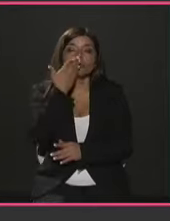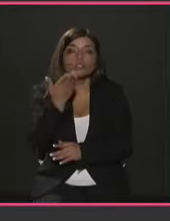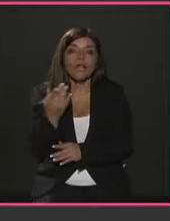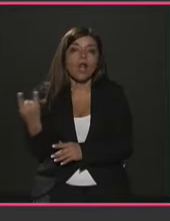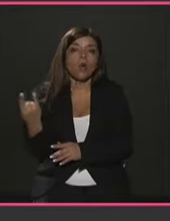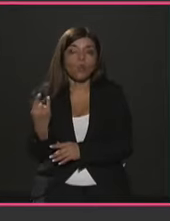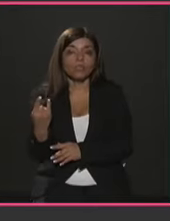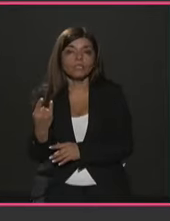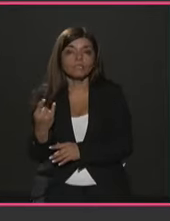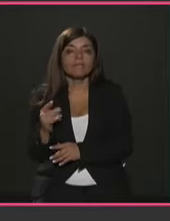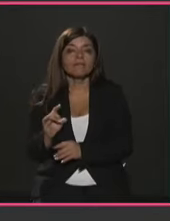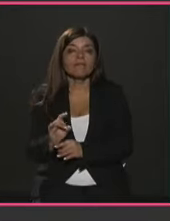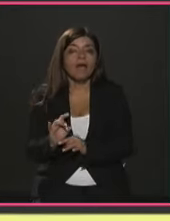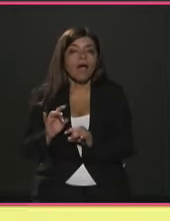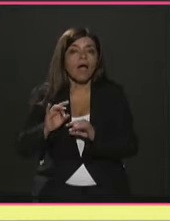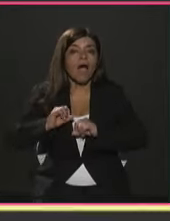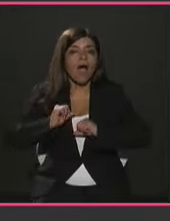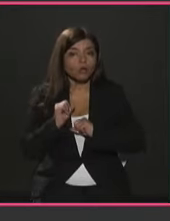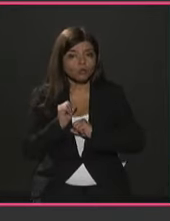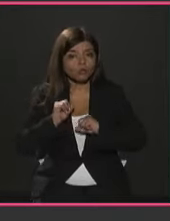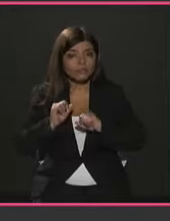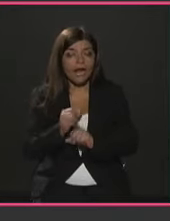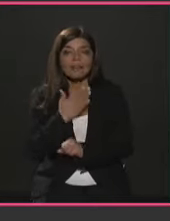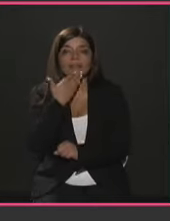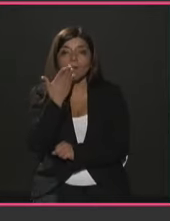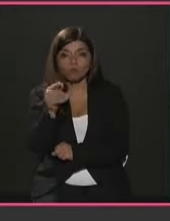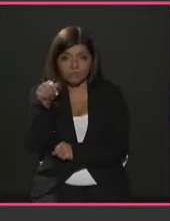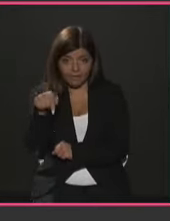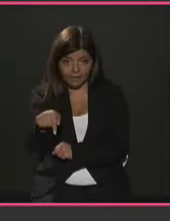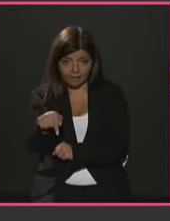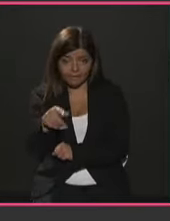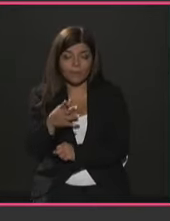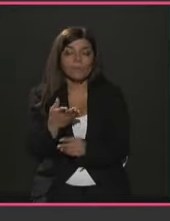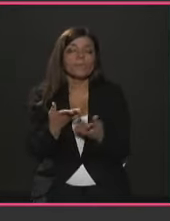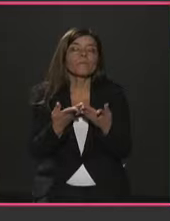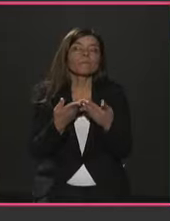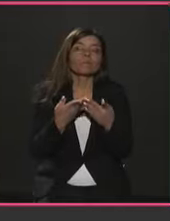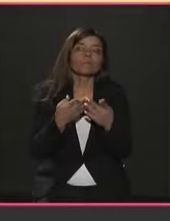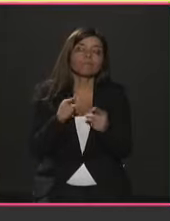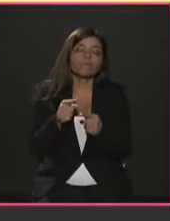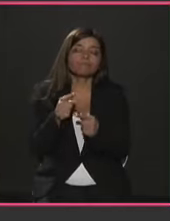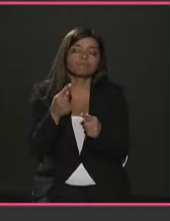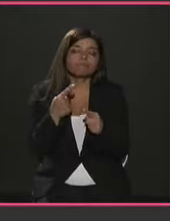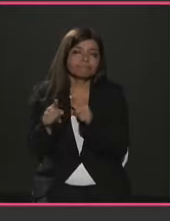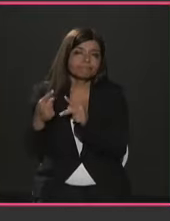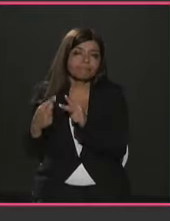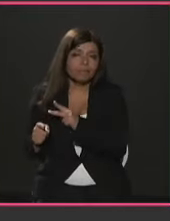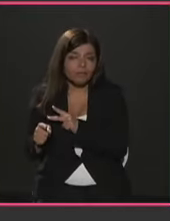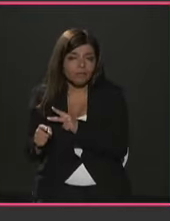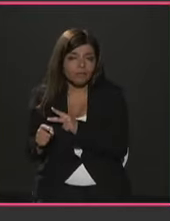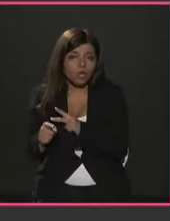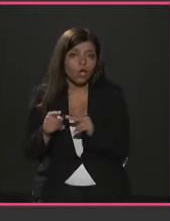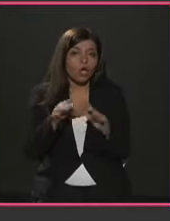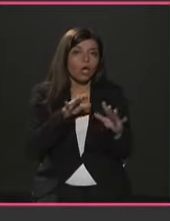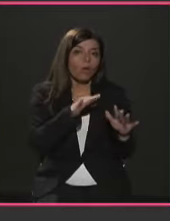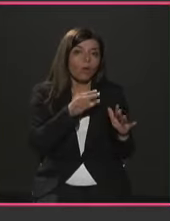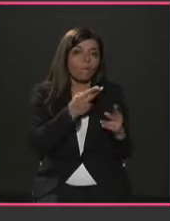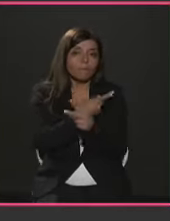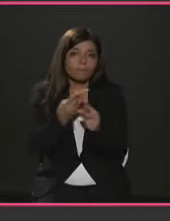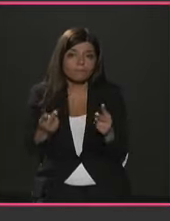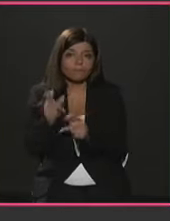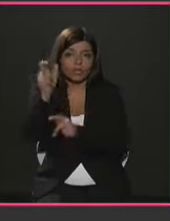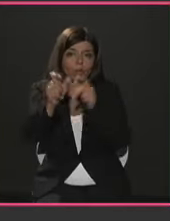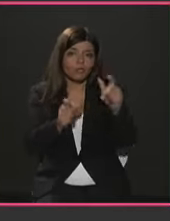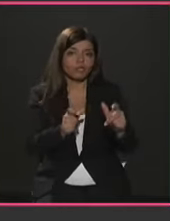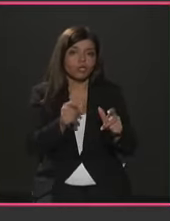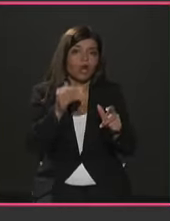con distintos eh público eh mediano y mayor eh Para tener de nuevo un